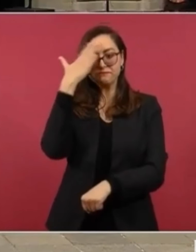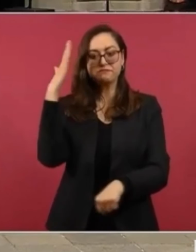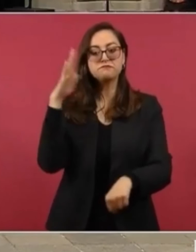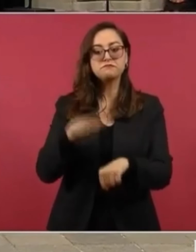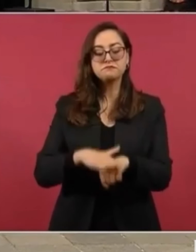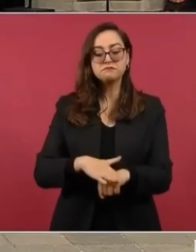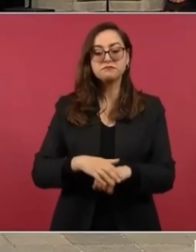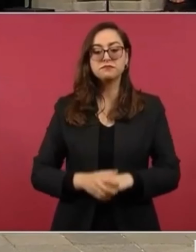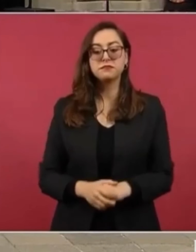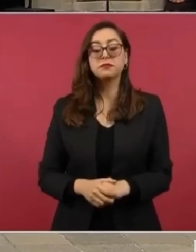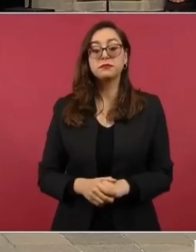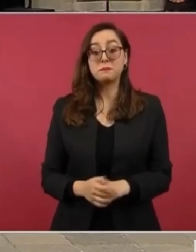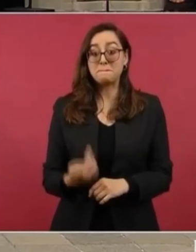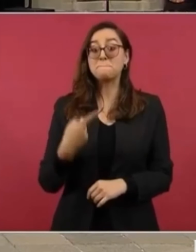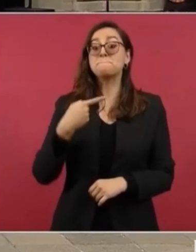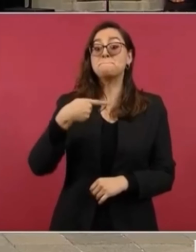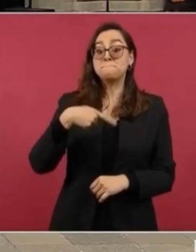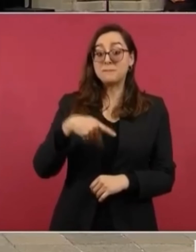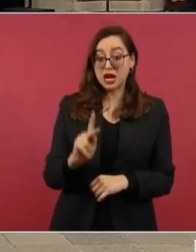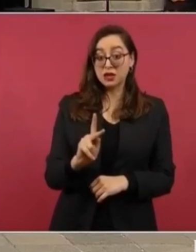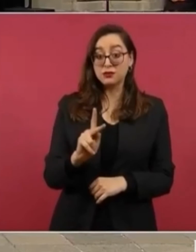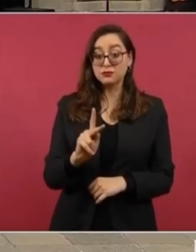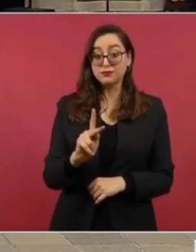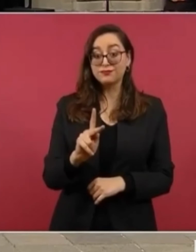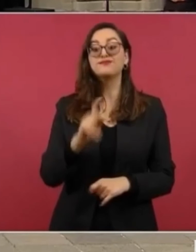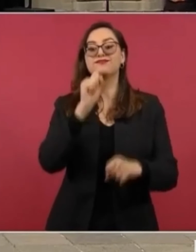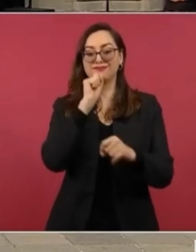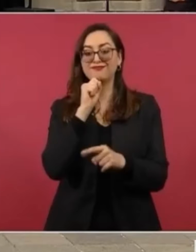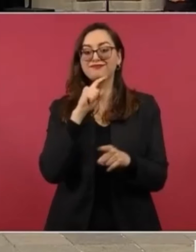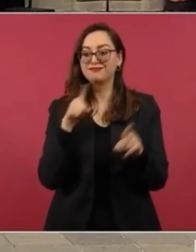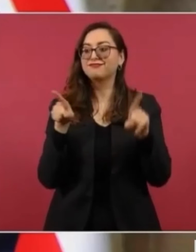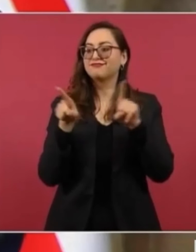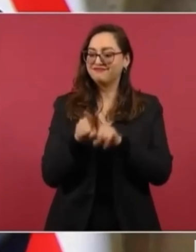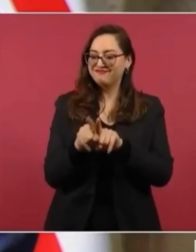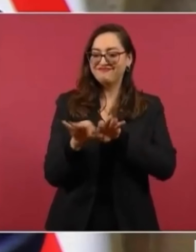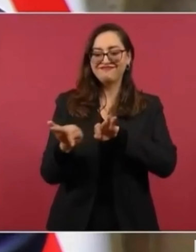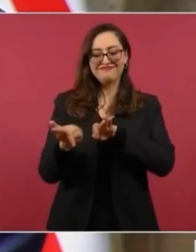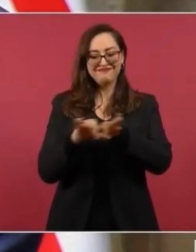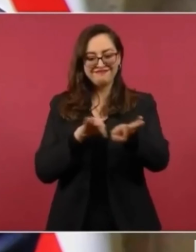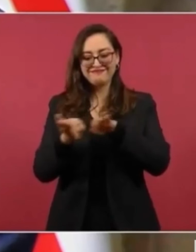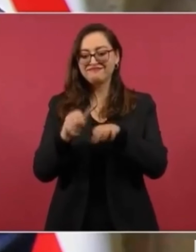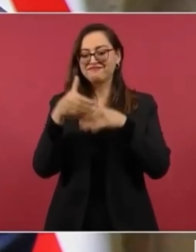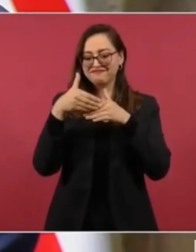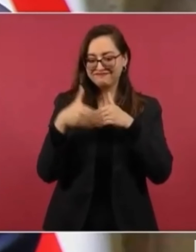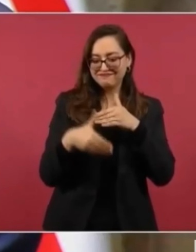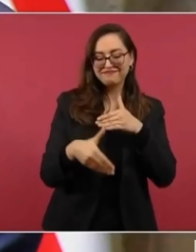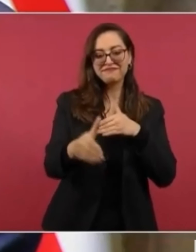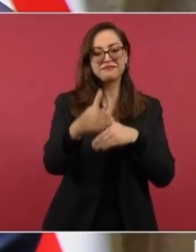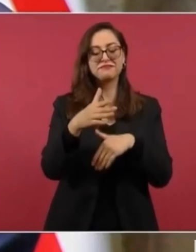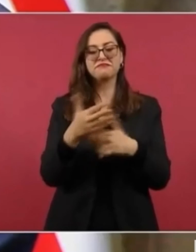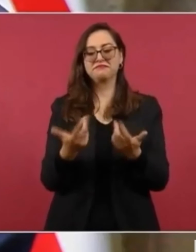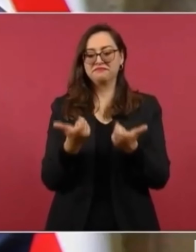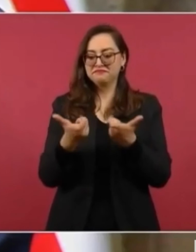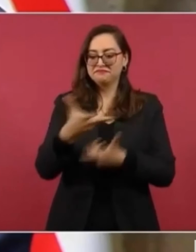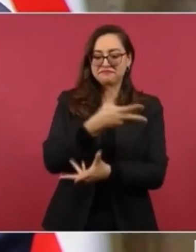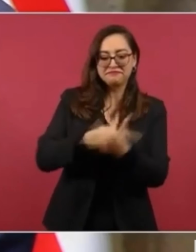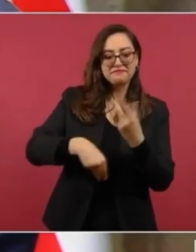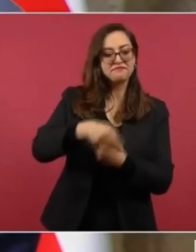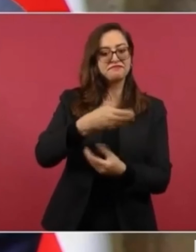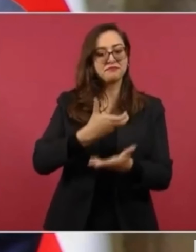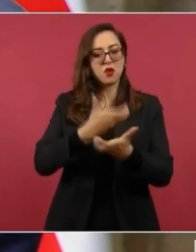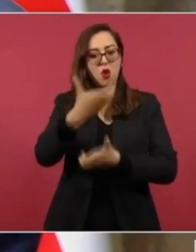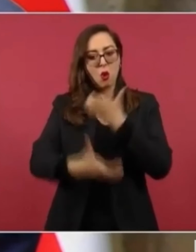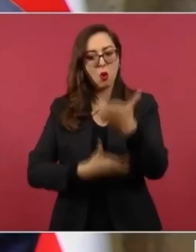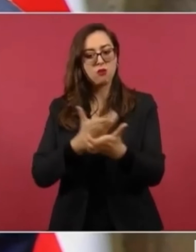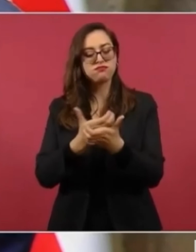Sin embargo, destaco que acordamos fortalecer nuestras relaciones económicas y comerciales,